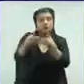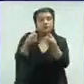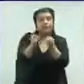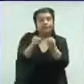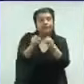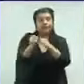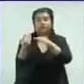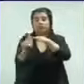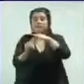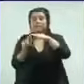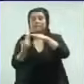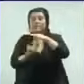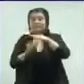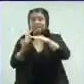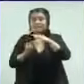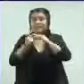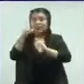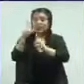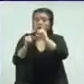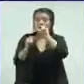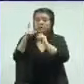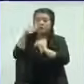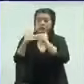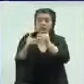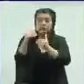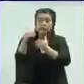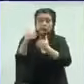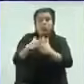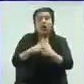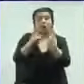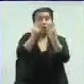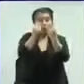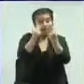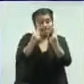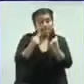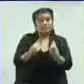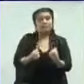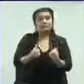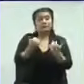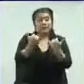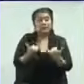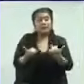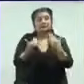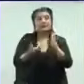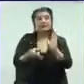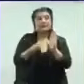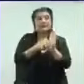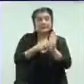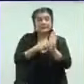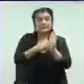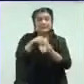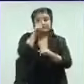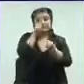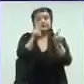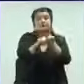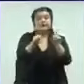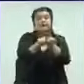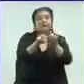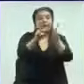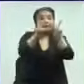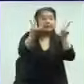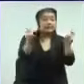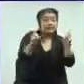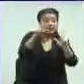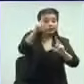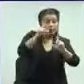de bases que nos permitiría realizar el presupuesto que se ha planteado. En cuanto a las cotizaciones,